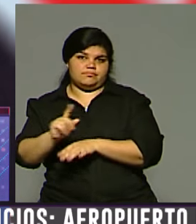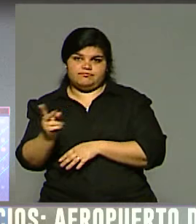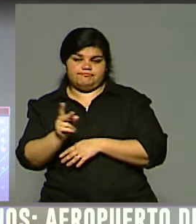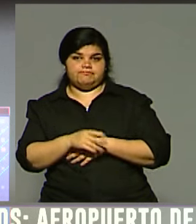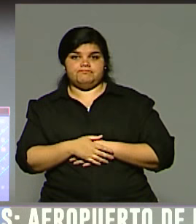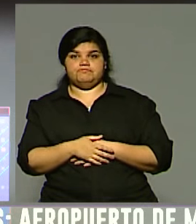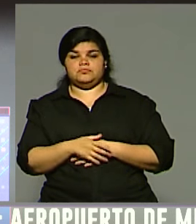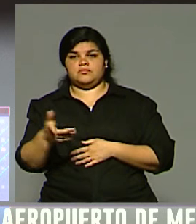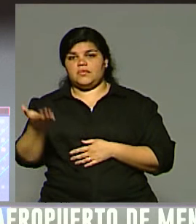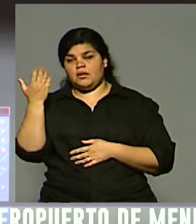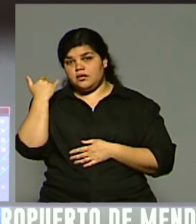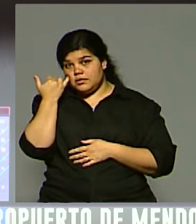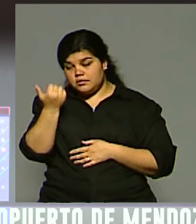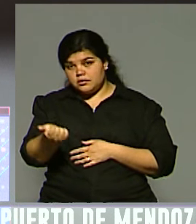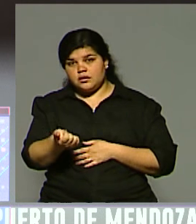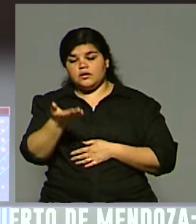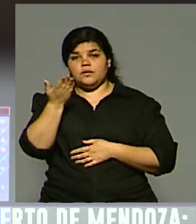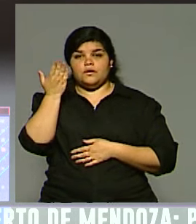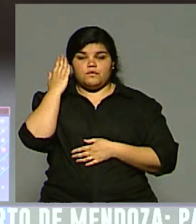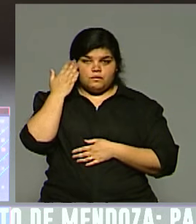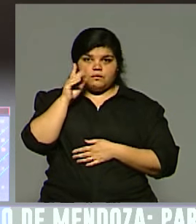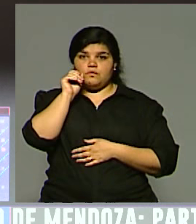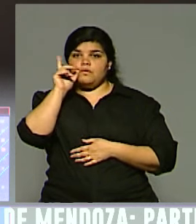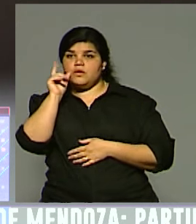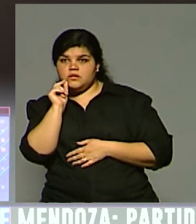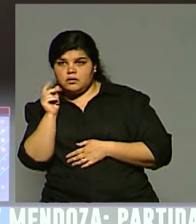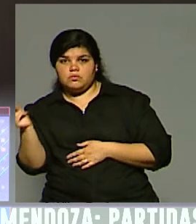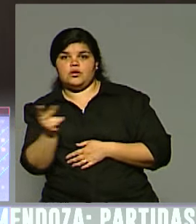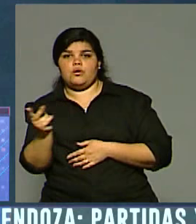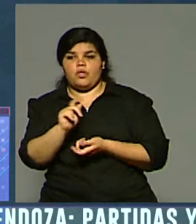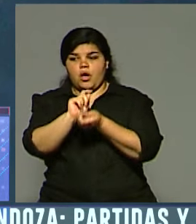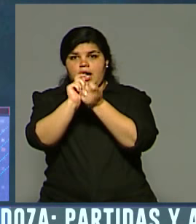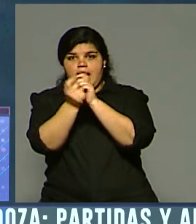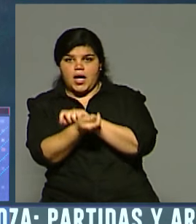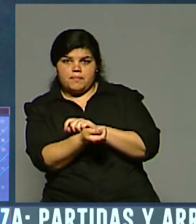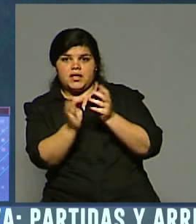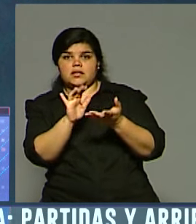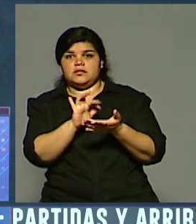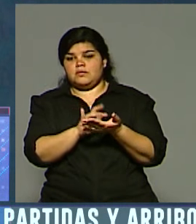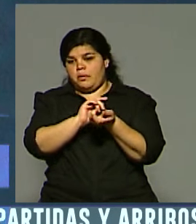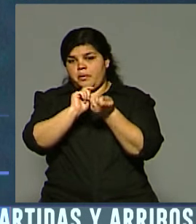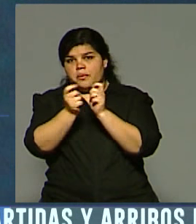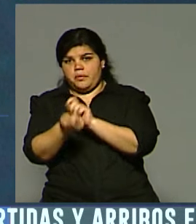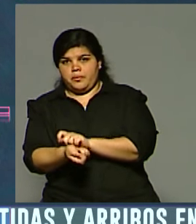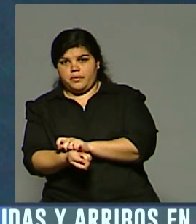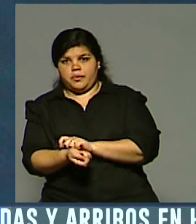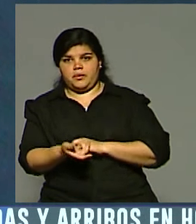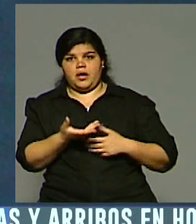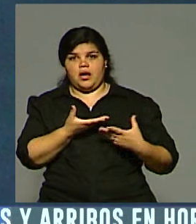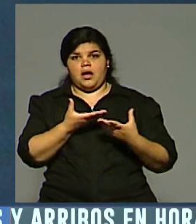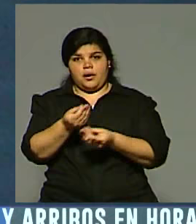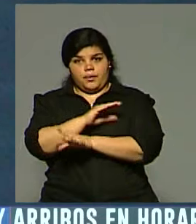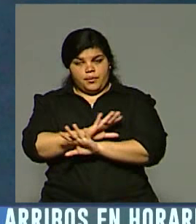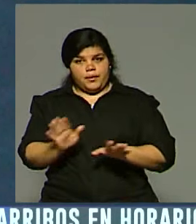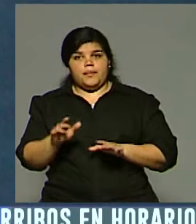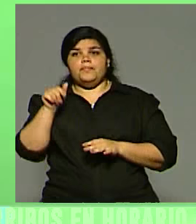tiempo que Facebook o WhatsApp viene diciendo que van a quedar sin soporte un montón de equipos. O sea, esto es así, es lógico. Si es un equipo, por